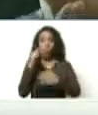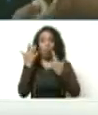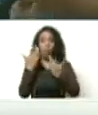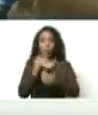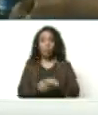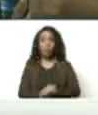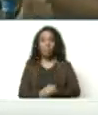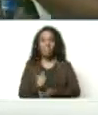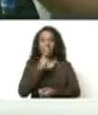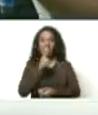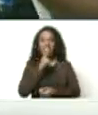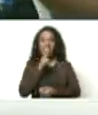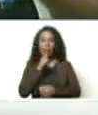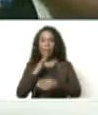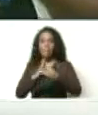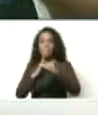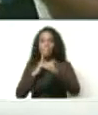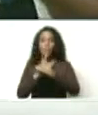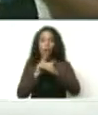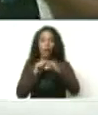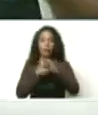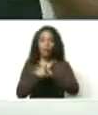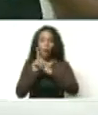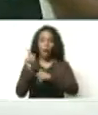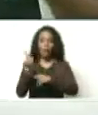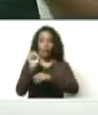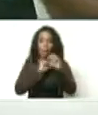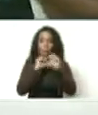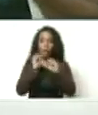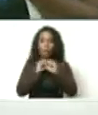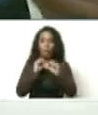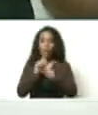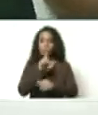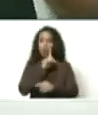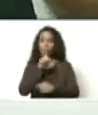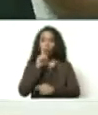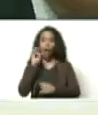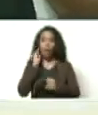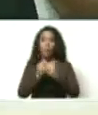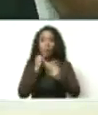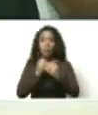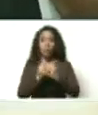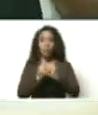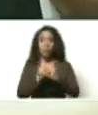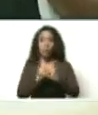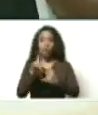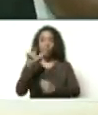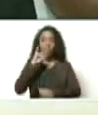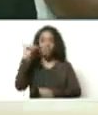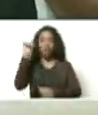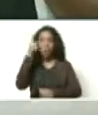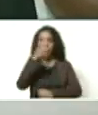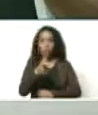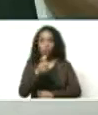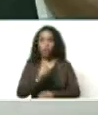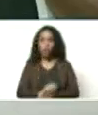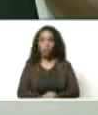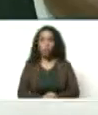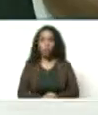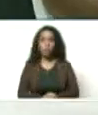quien te impide acceder a la maquinaria dime nombre y apellido de numen denuncia de la persona